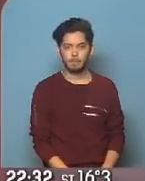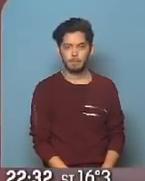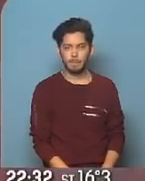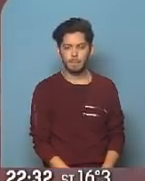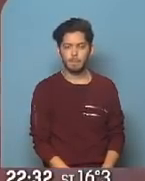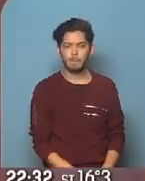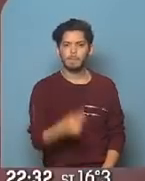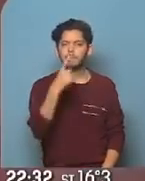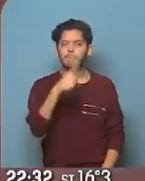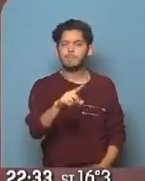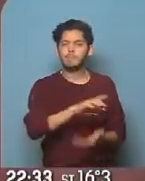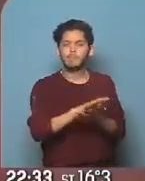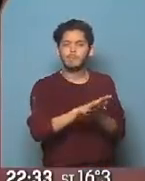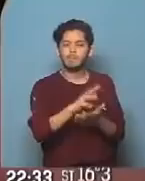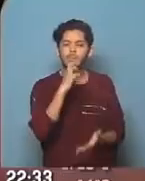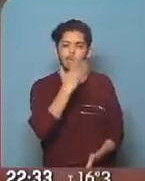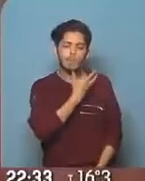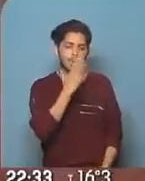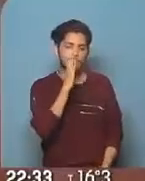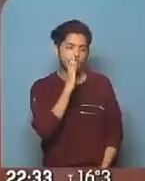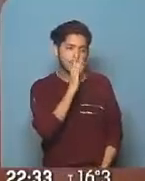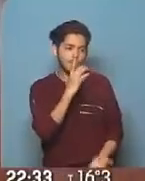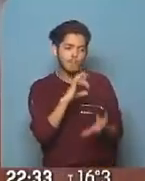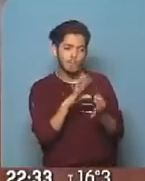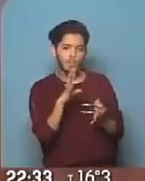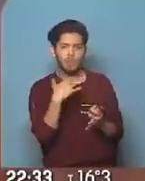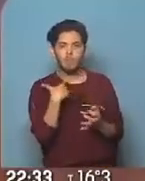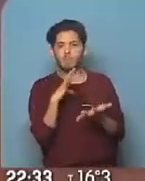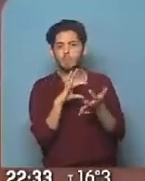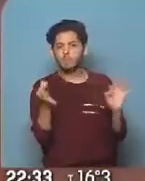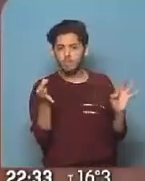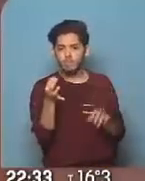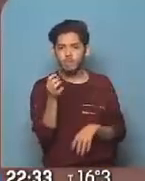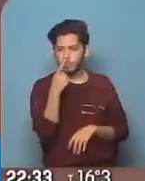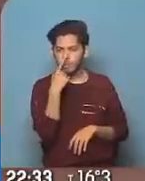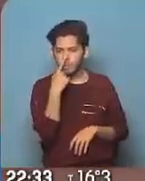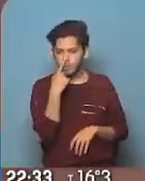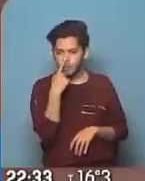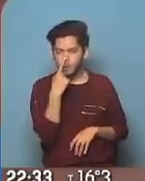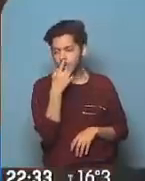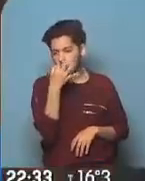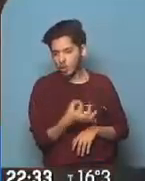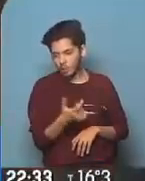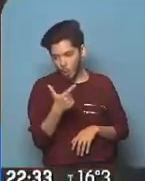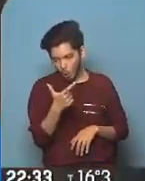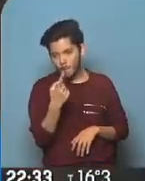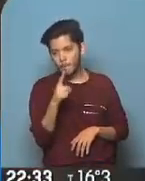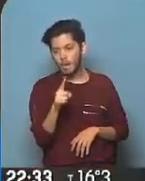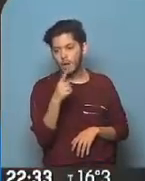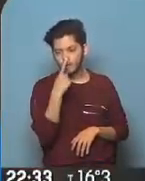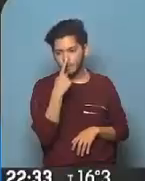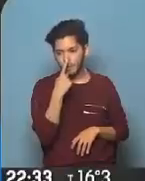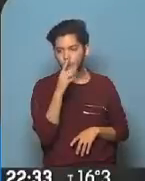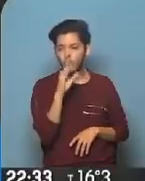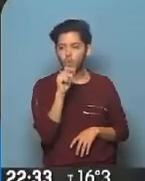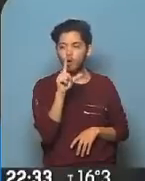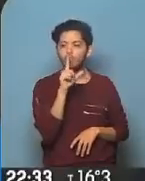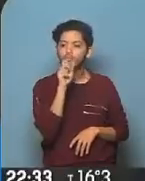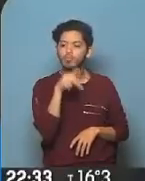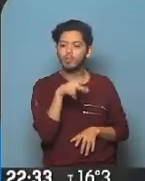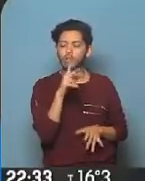¿Y cuál es el argumento de Estados Unidos para retirarse? Hay una frase interesante, no digo que sea correcta, pero interesante, de John Bolton, el asesor especial de